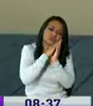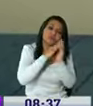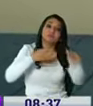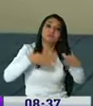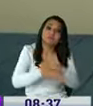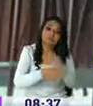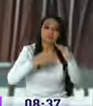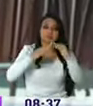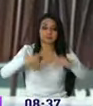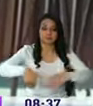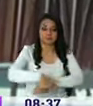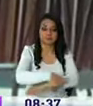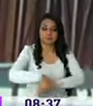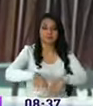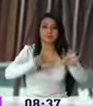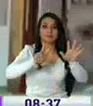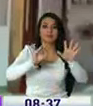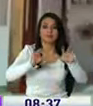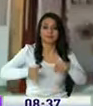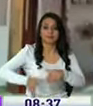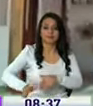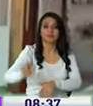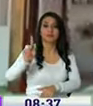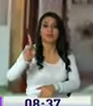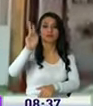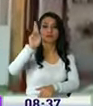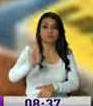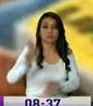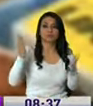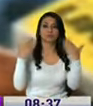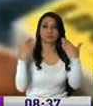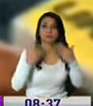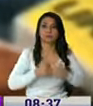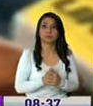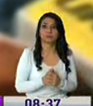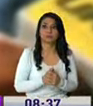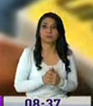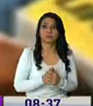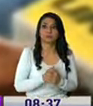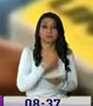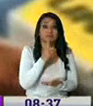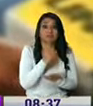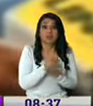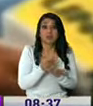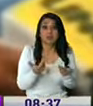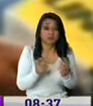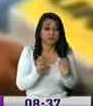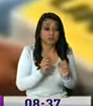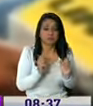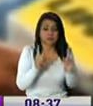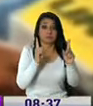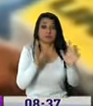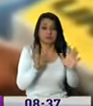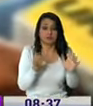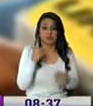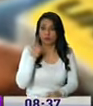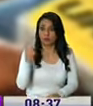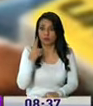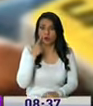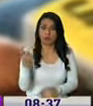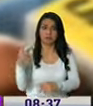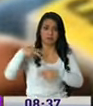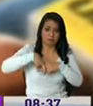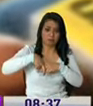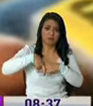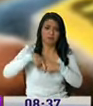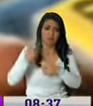calles 27 y La K, suburbio de Guayaquil. La voy a así como para que se despierte, ya el otro hombre estaba encima de ella, ya le